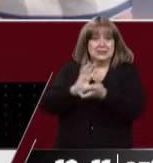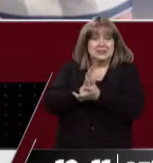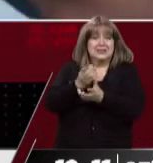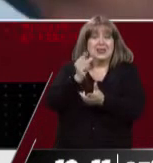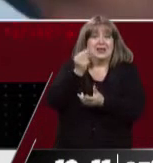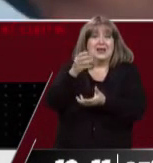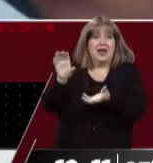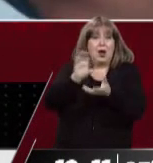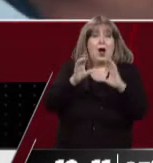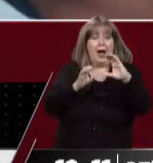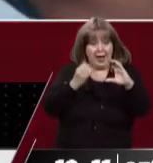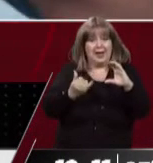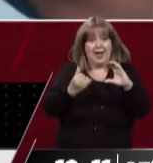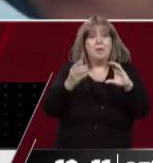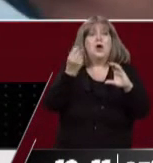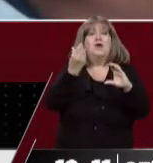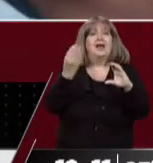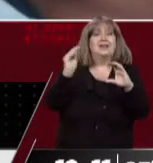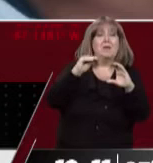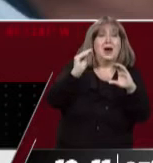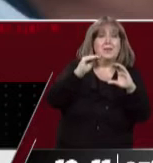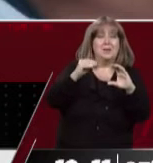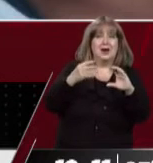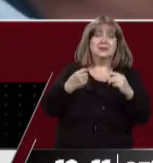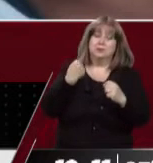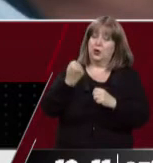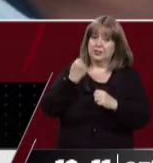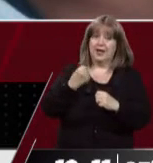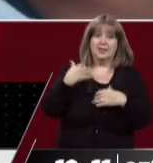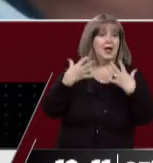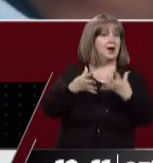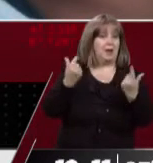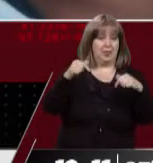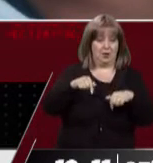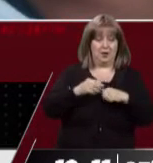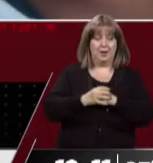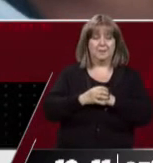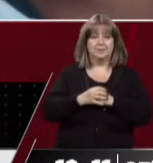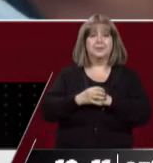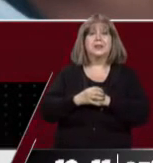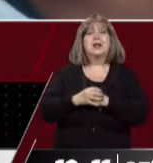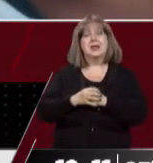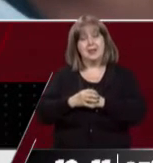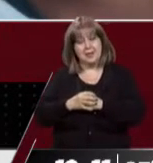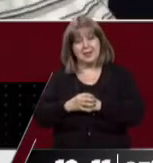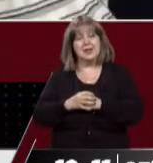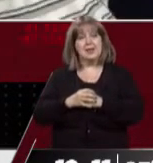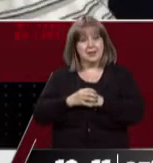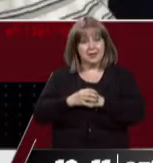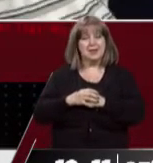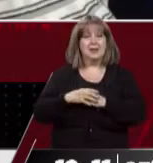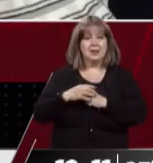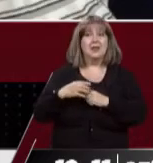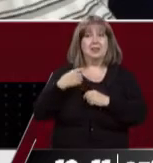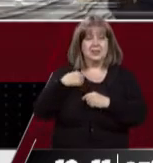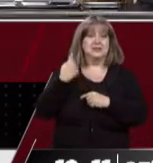que siempre decimos que antes, lo antes posible que Beni pueda viajar es mucho mejor Ah, para él. perfecto. O sea, claro, cuanto antes se consiga